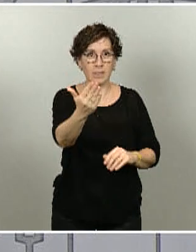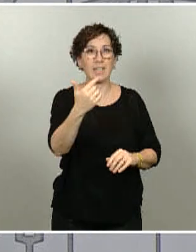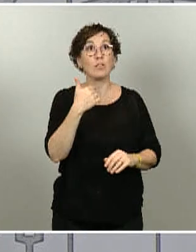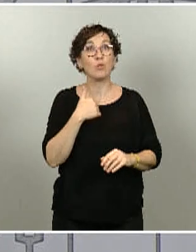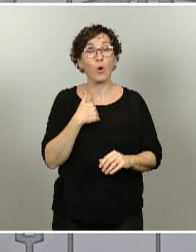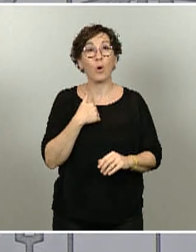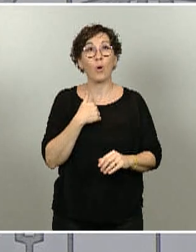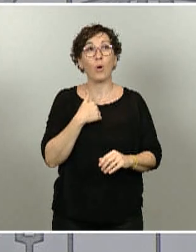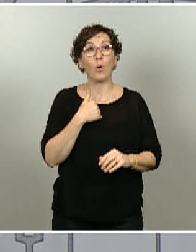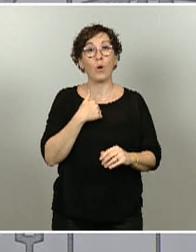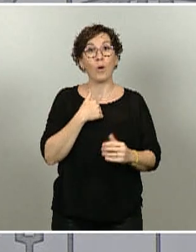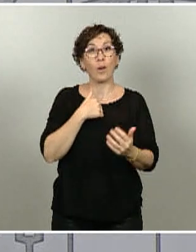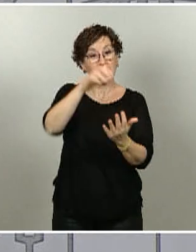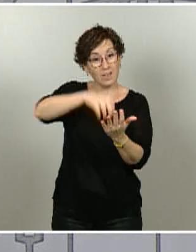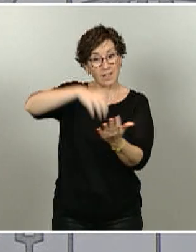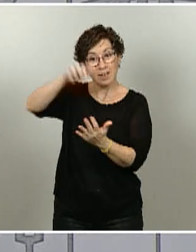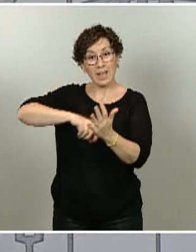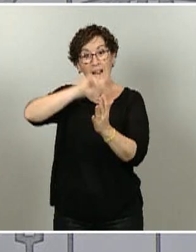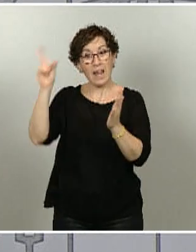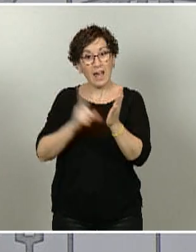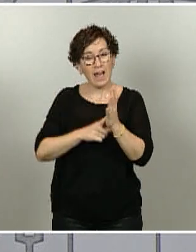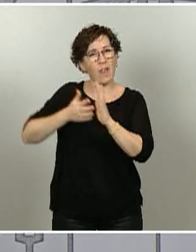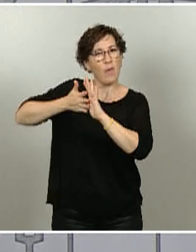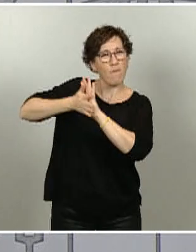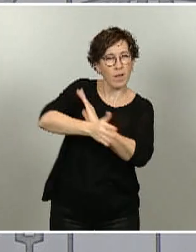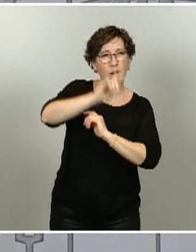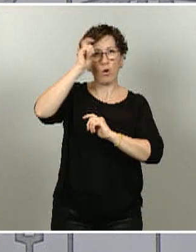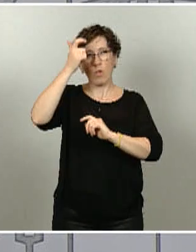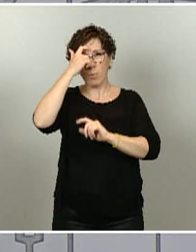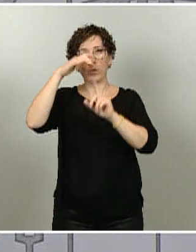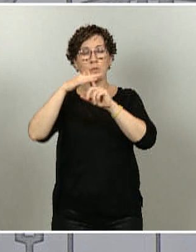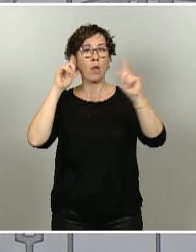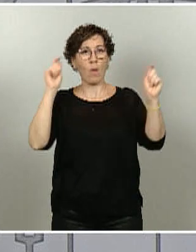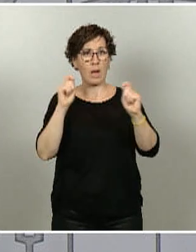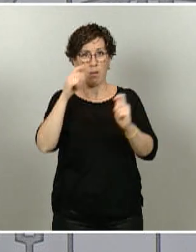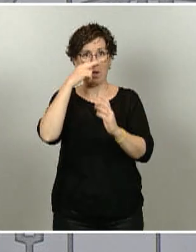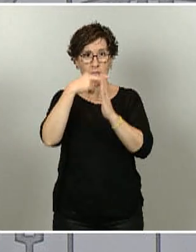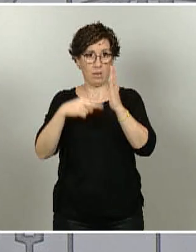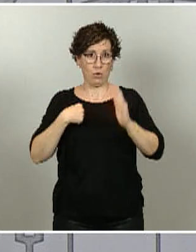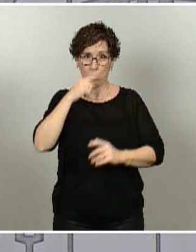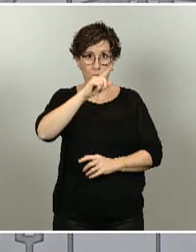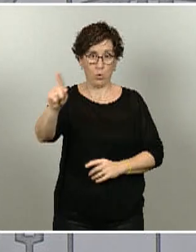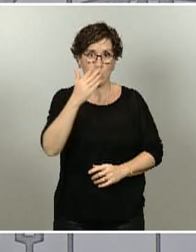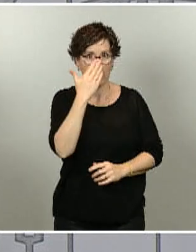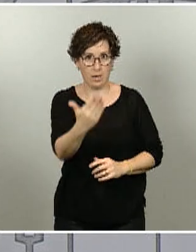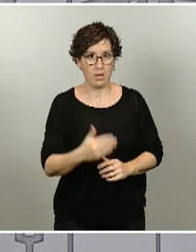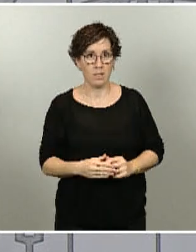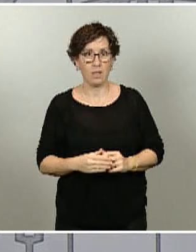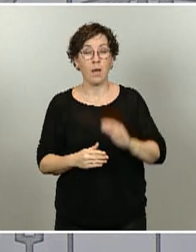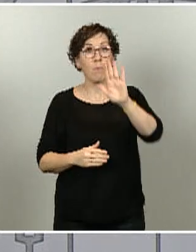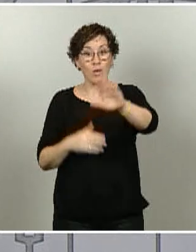textos legales que definen el estado de alarma. Pero el estado de alarma, según mi entendimiento, es una herramienta para poder